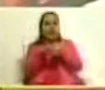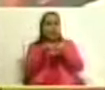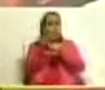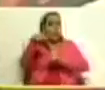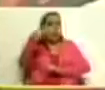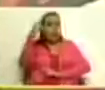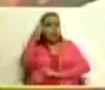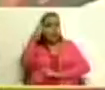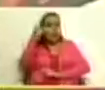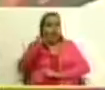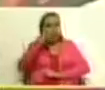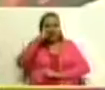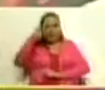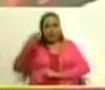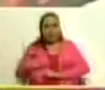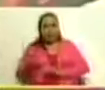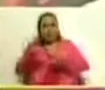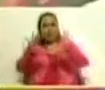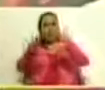años.